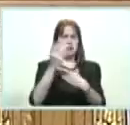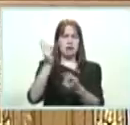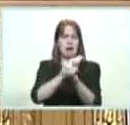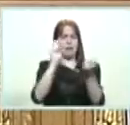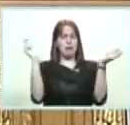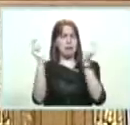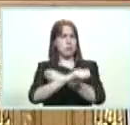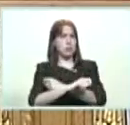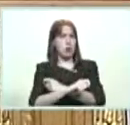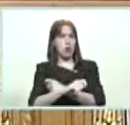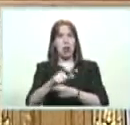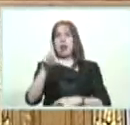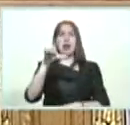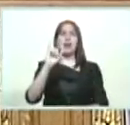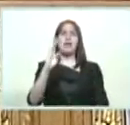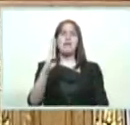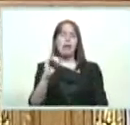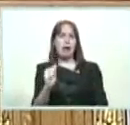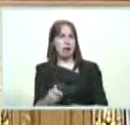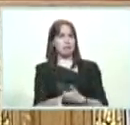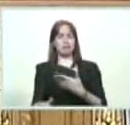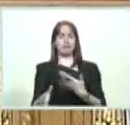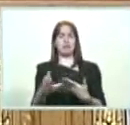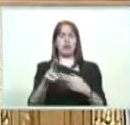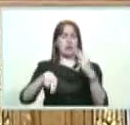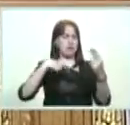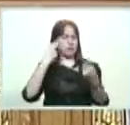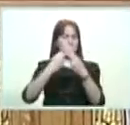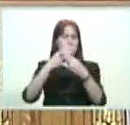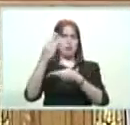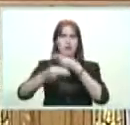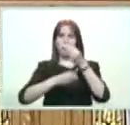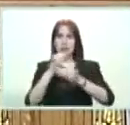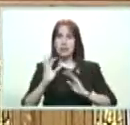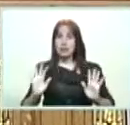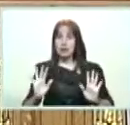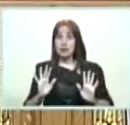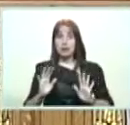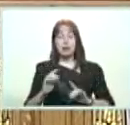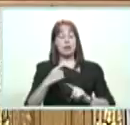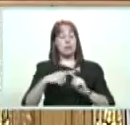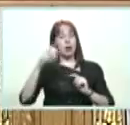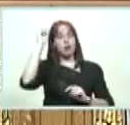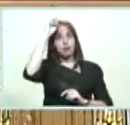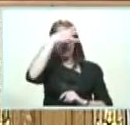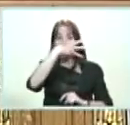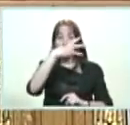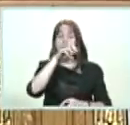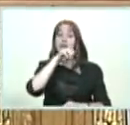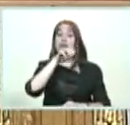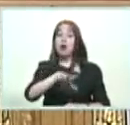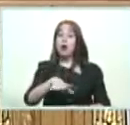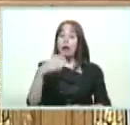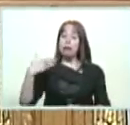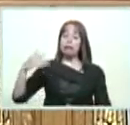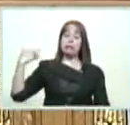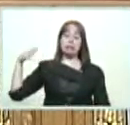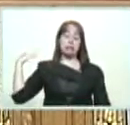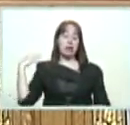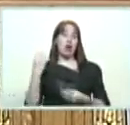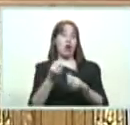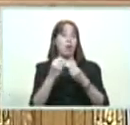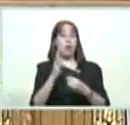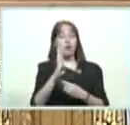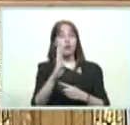hecho en Libia, que no lo iba a hacer más nunca. Bueno, señor Donald Trump, no vaya a pasar a la historia como pasó Bush